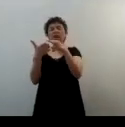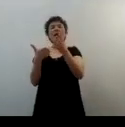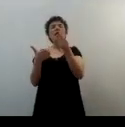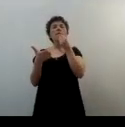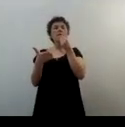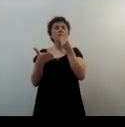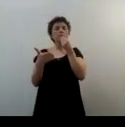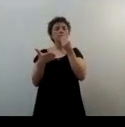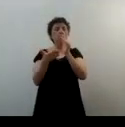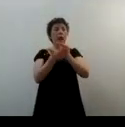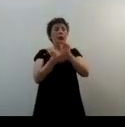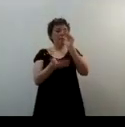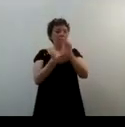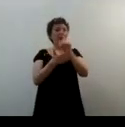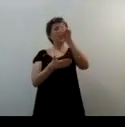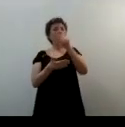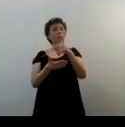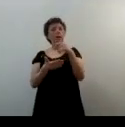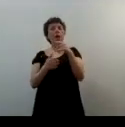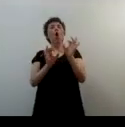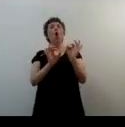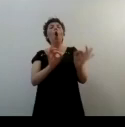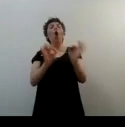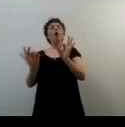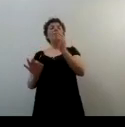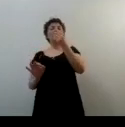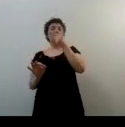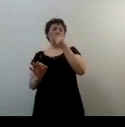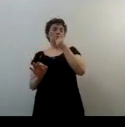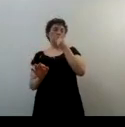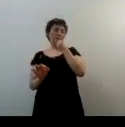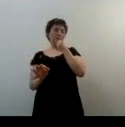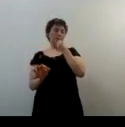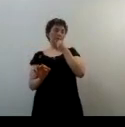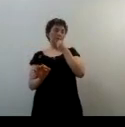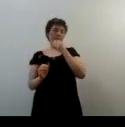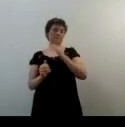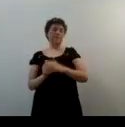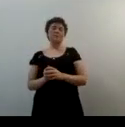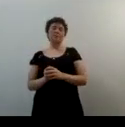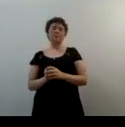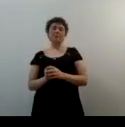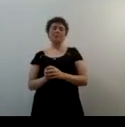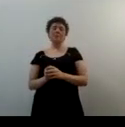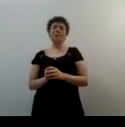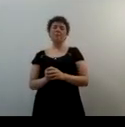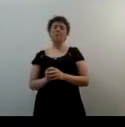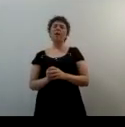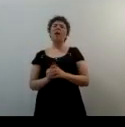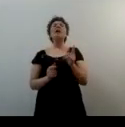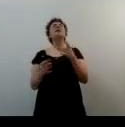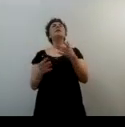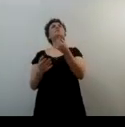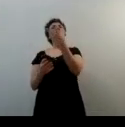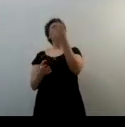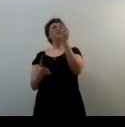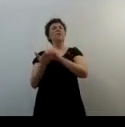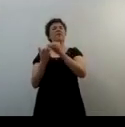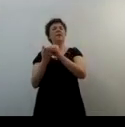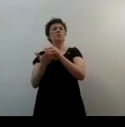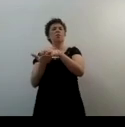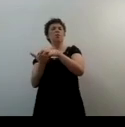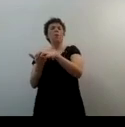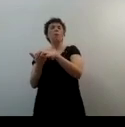cantidad, sino también en el orden de tomas al día. Y ahí hay muchas dudas, sobre todo porque una cosa es la recomendación